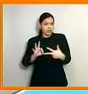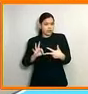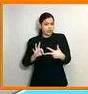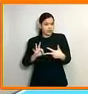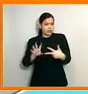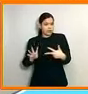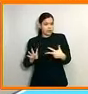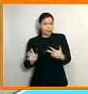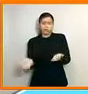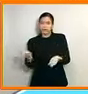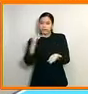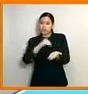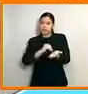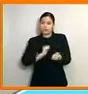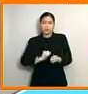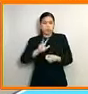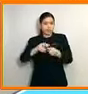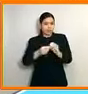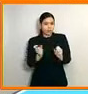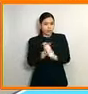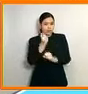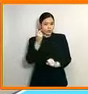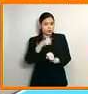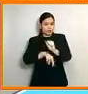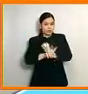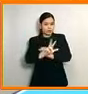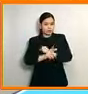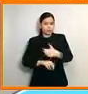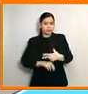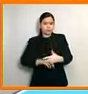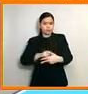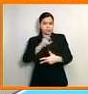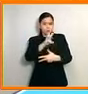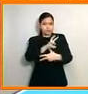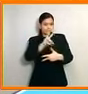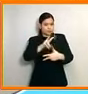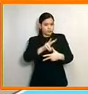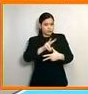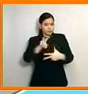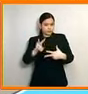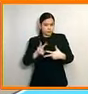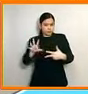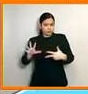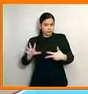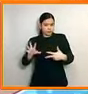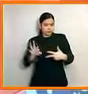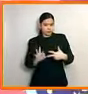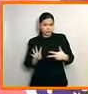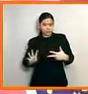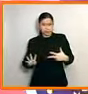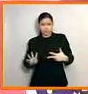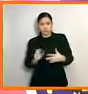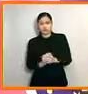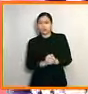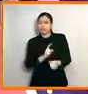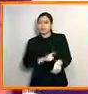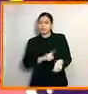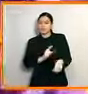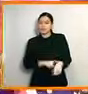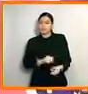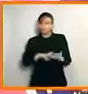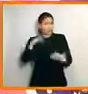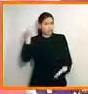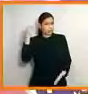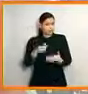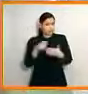94. Con gusto reitero los tres números ganadores, 62, 25 y 94. Llegó el momento de